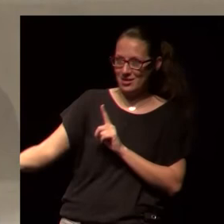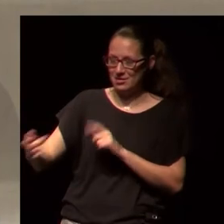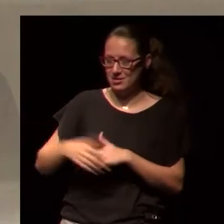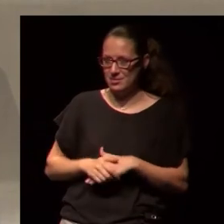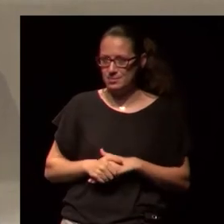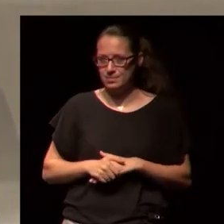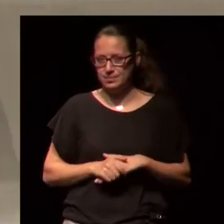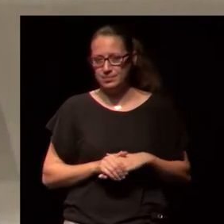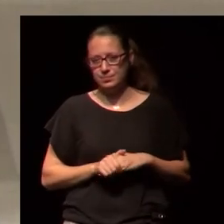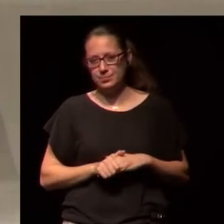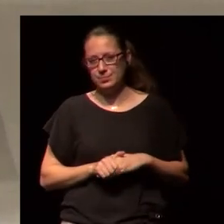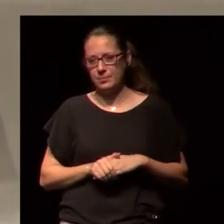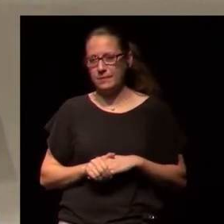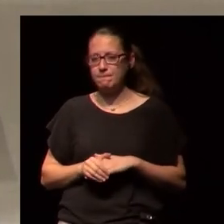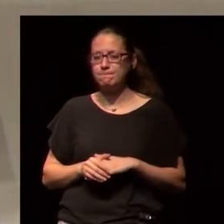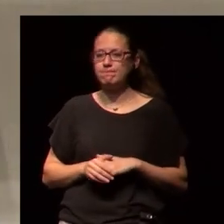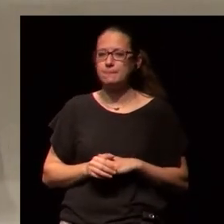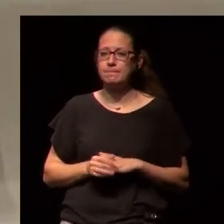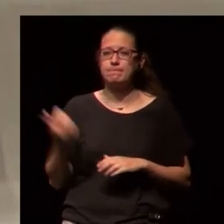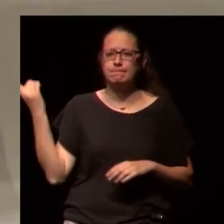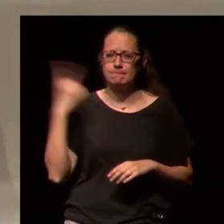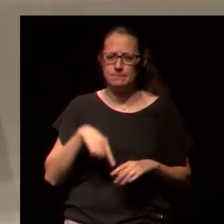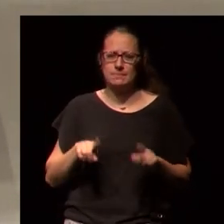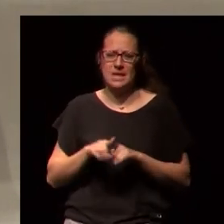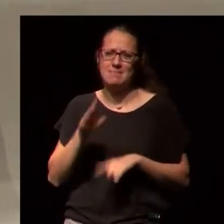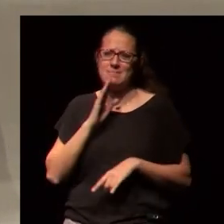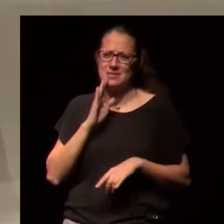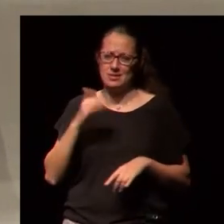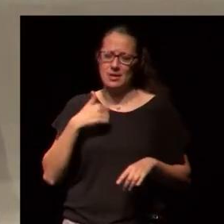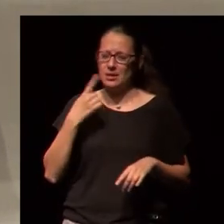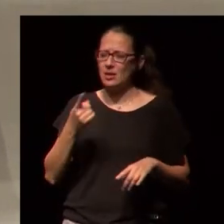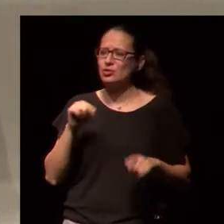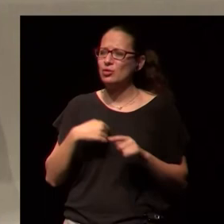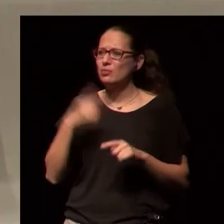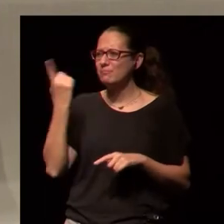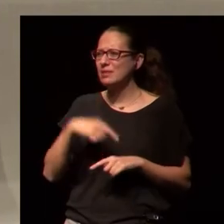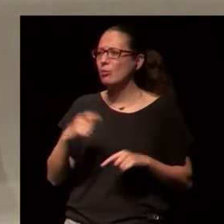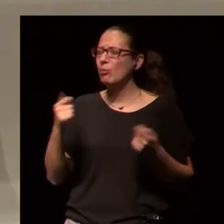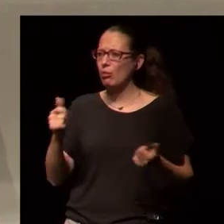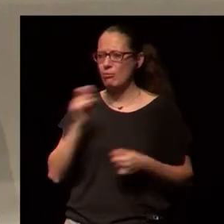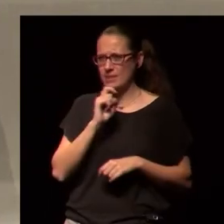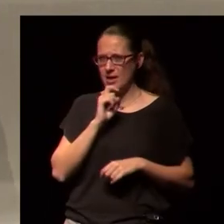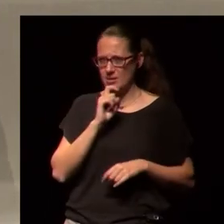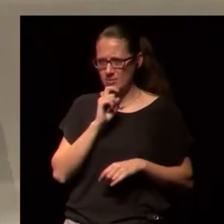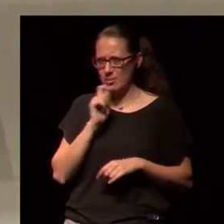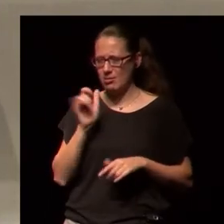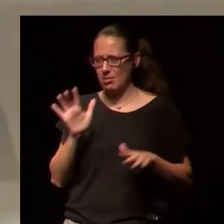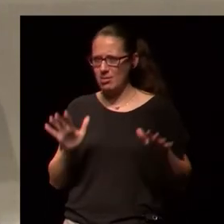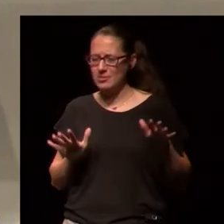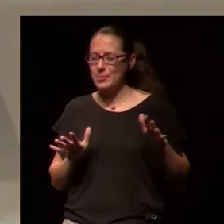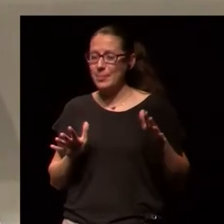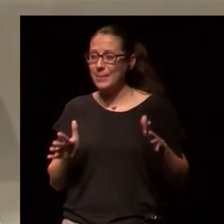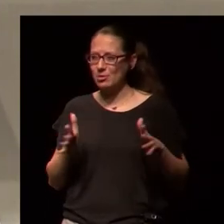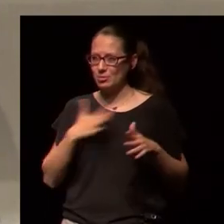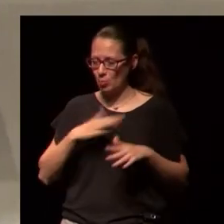que es, como decía antes, un poquito de funambulismo, pero cabe la